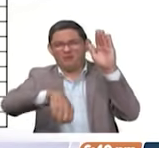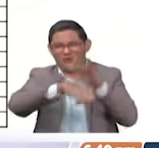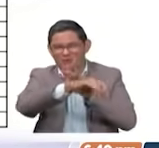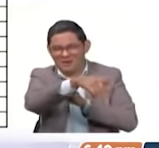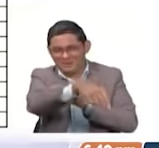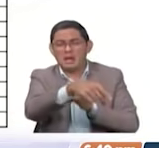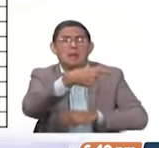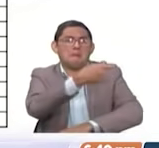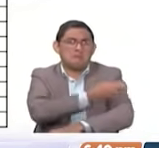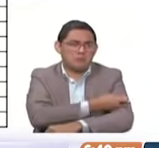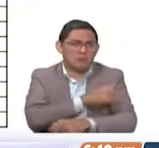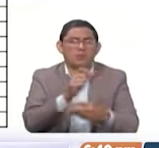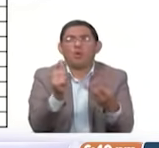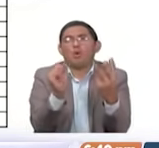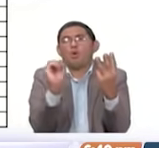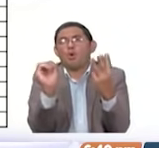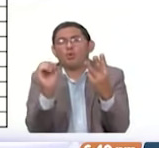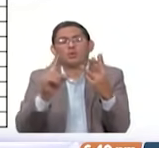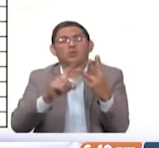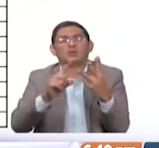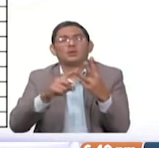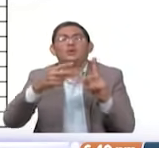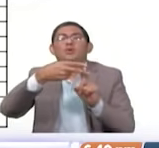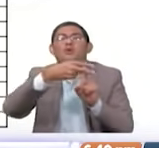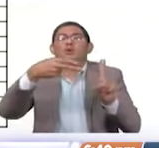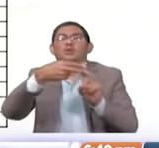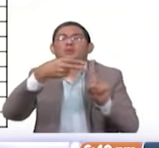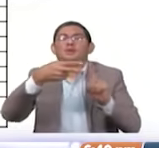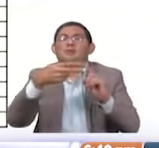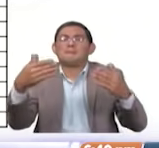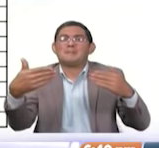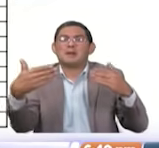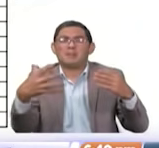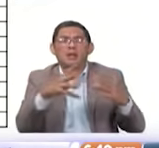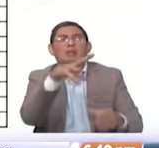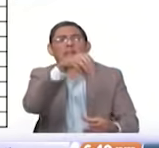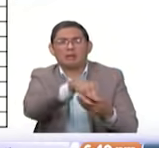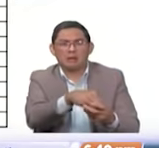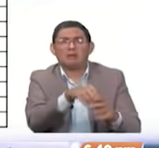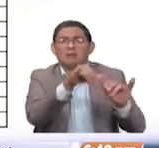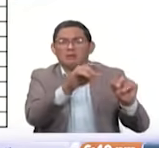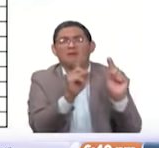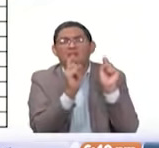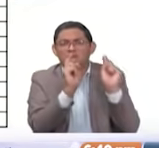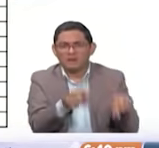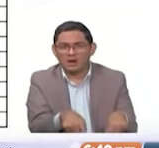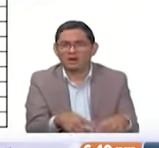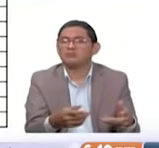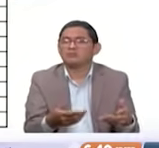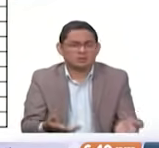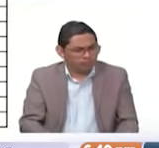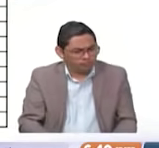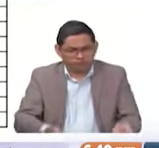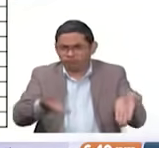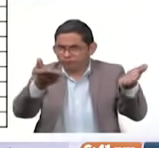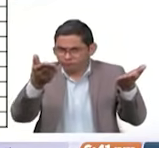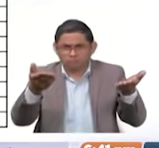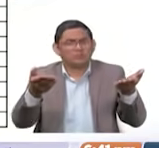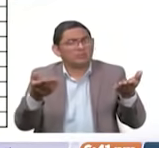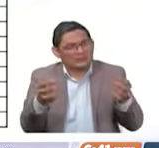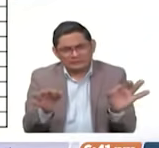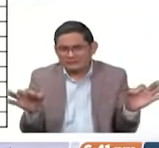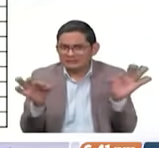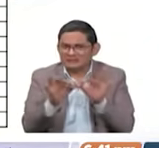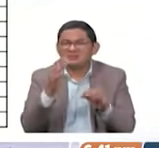tengamos vacunación pueden llegar se incita también pueden hacer cita lo importante es que acudan a vacunarse y podamos nosotros